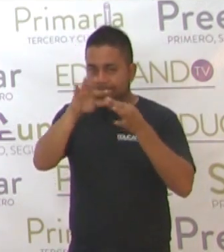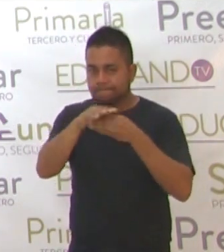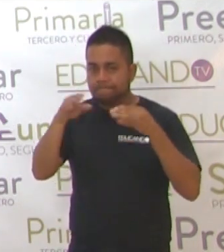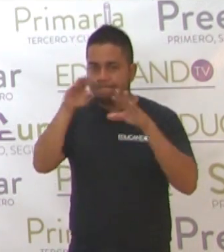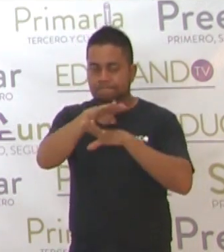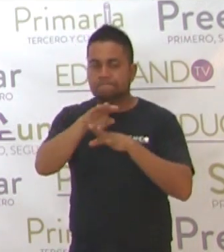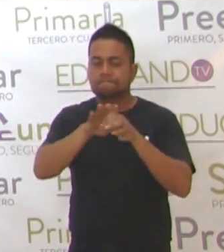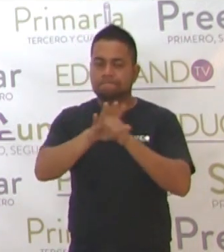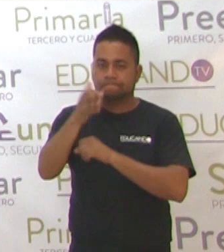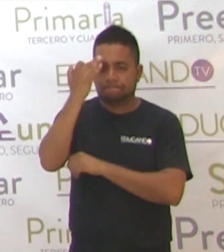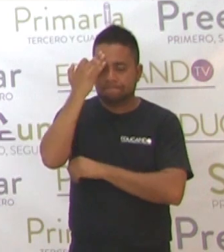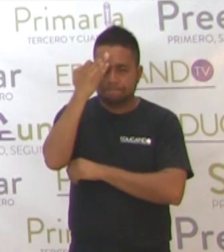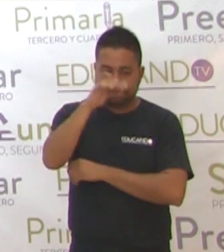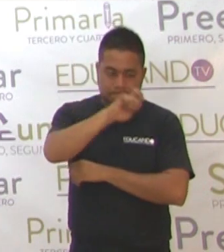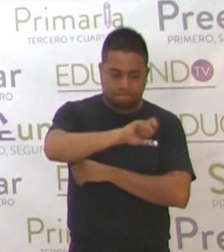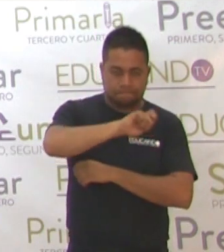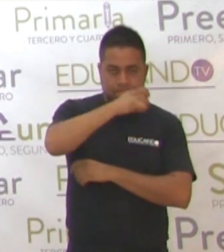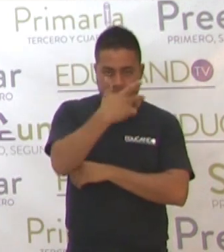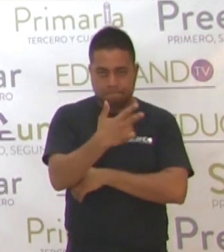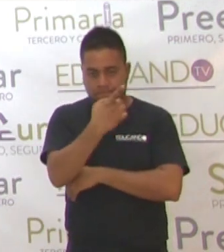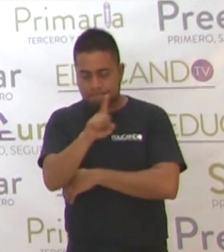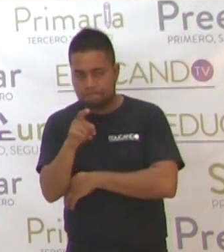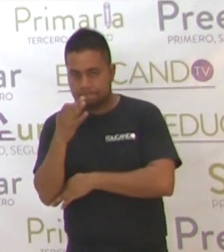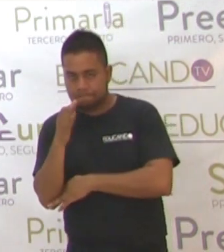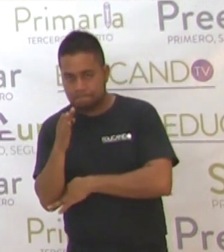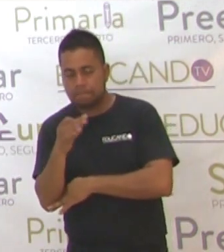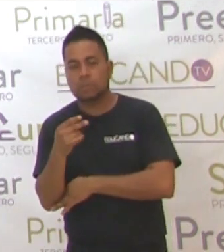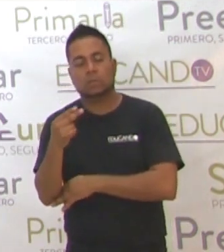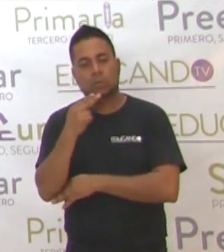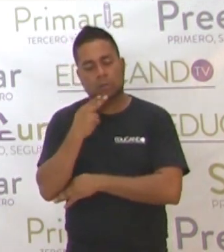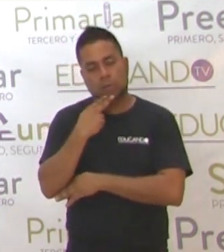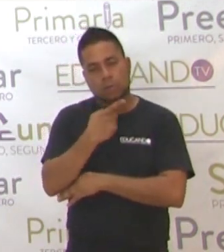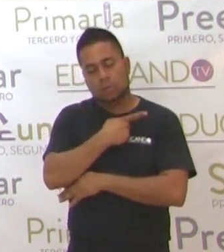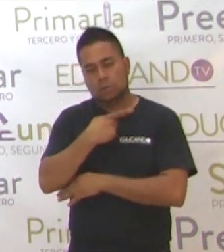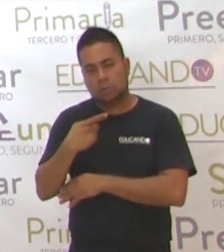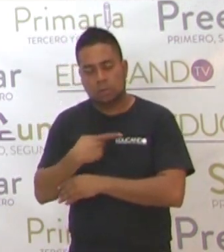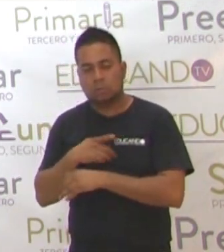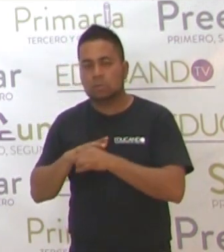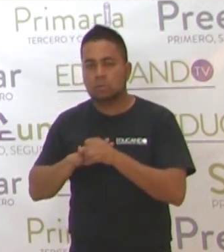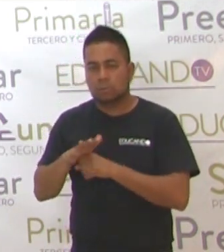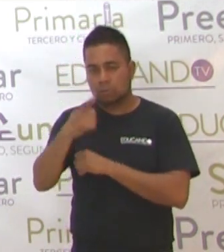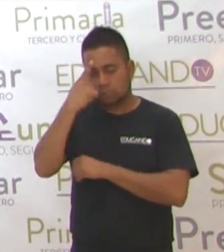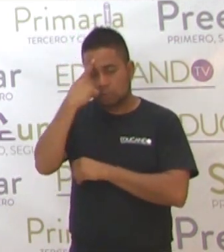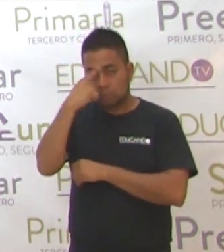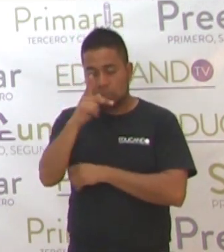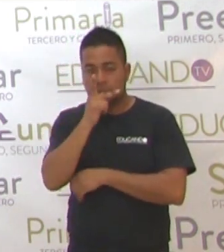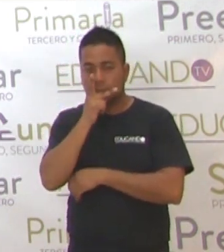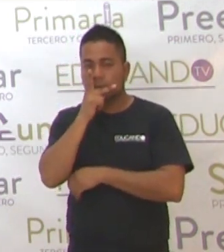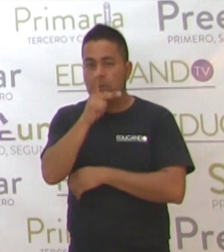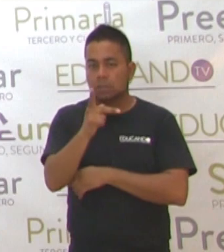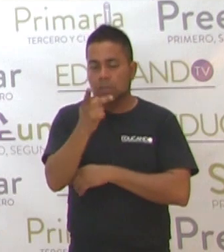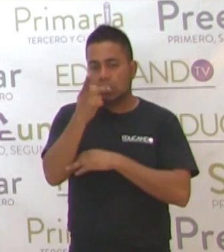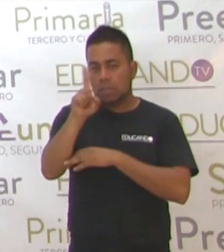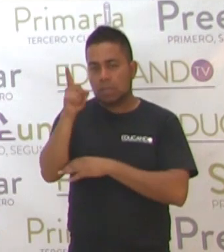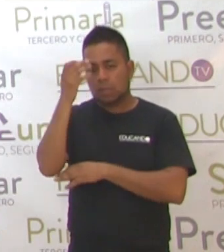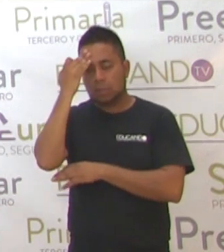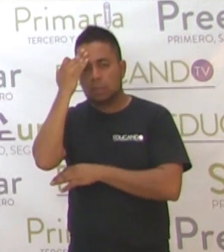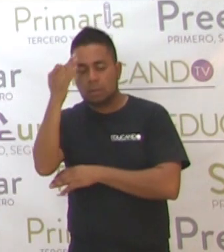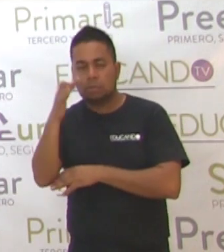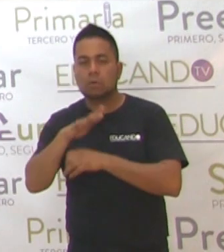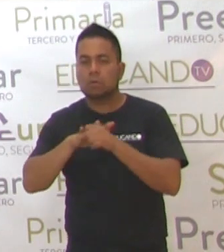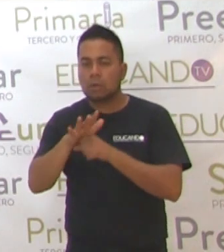tiempo del 28 de febrero tenemos que utilizar lo que es el díptico de tiempo